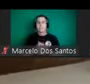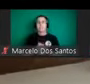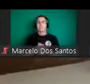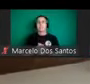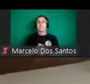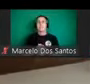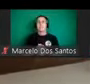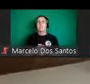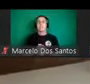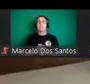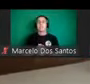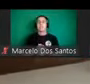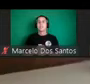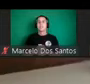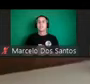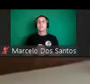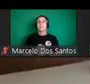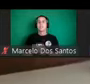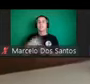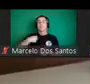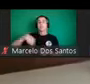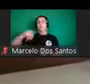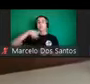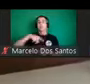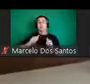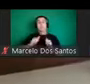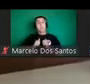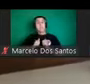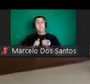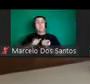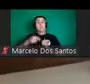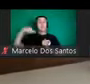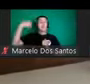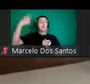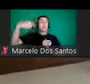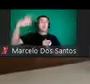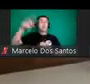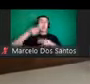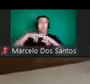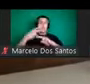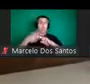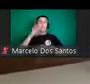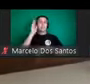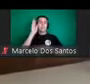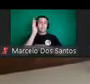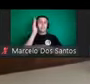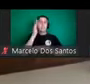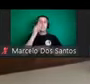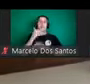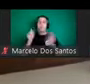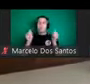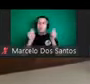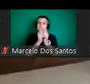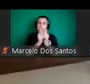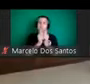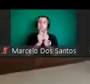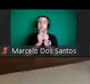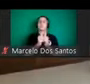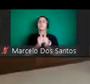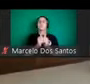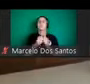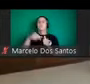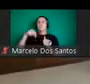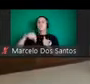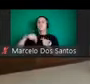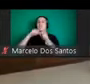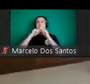Esperamos en las próximas actividades a ser realizadas en conjunto entre la Secretaría de la